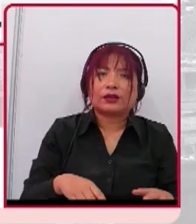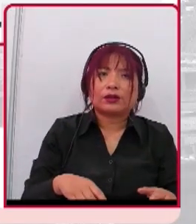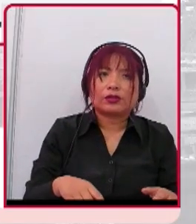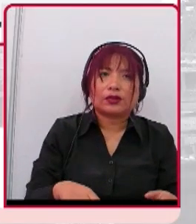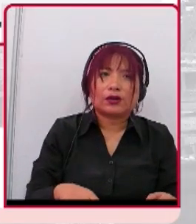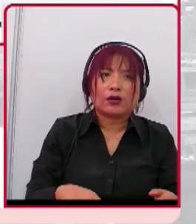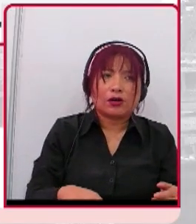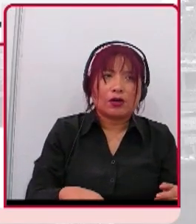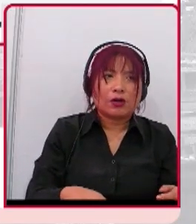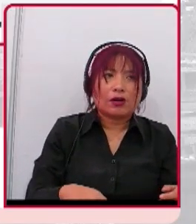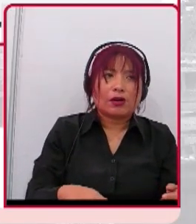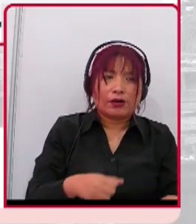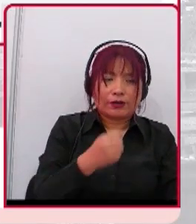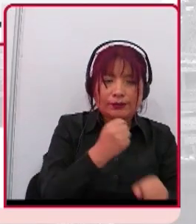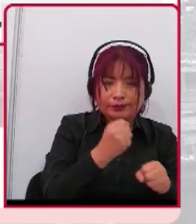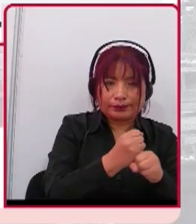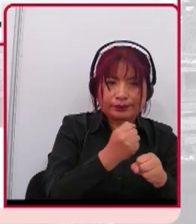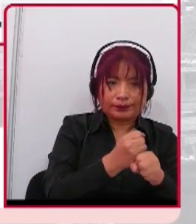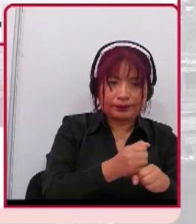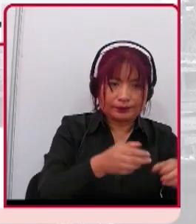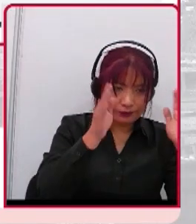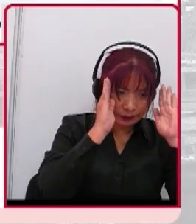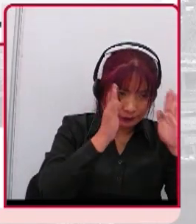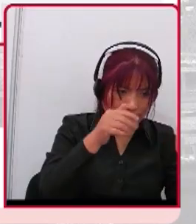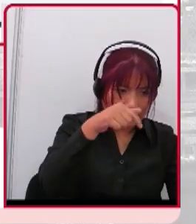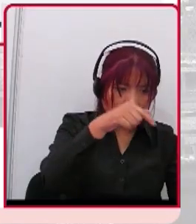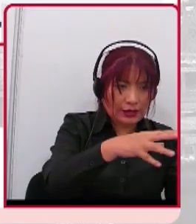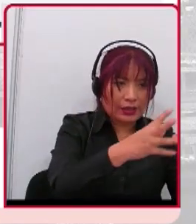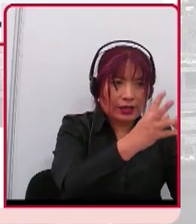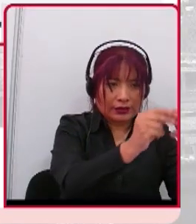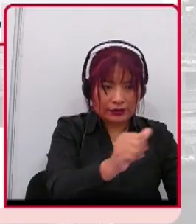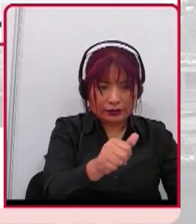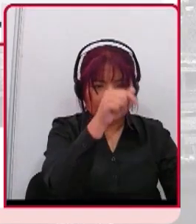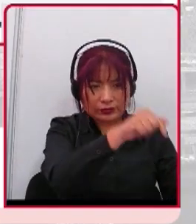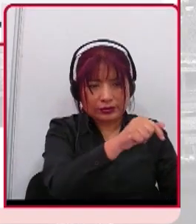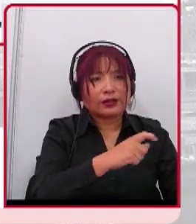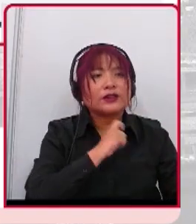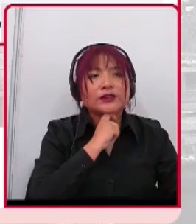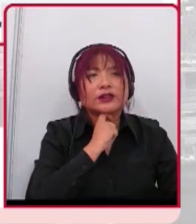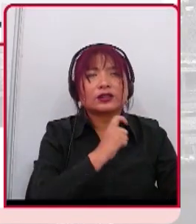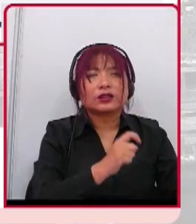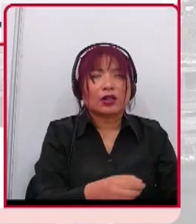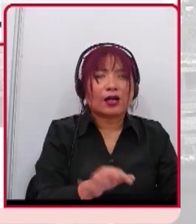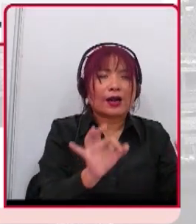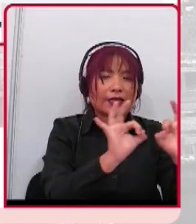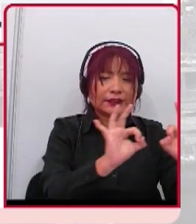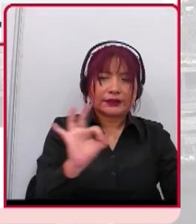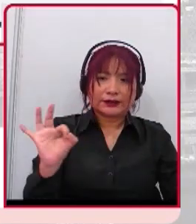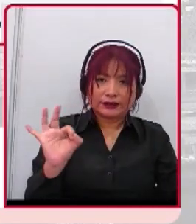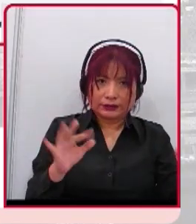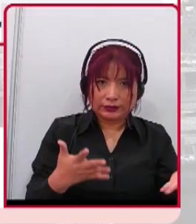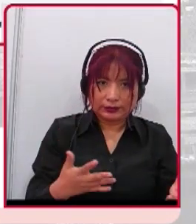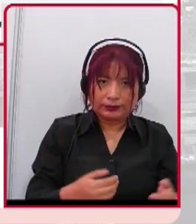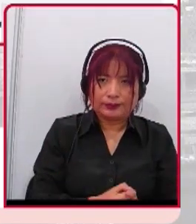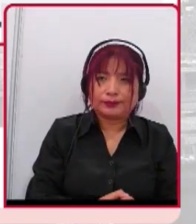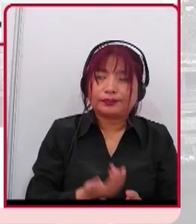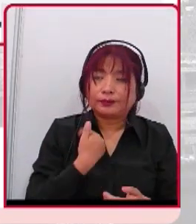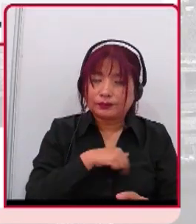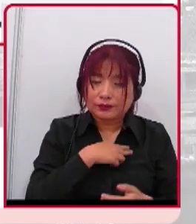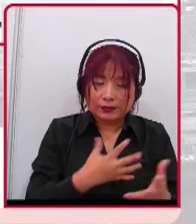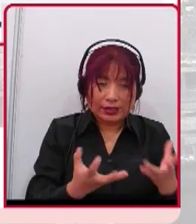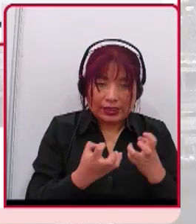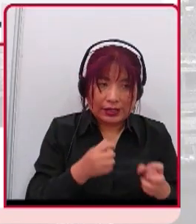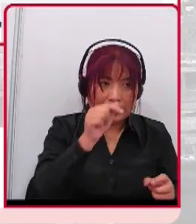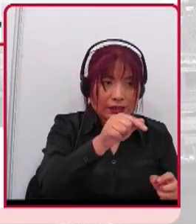y calidad de nuestro concentrado, ¿no? Ya con el simple hecho de poder mantenerlo, creo que ya hubiera sido es un logro específicamente,